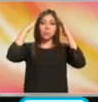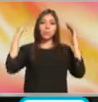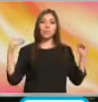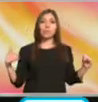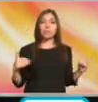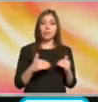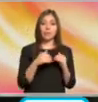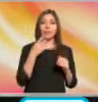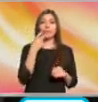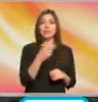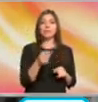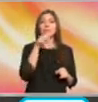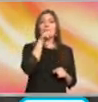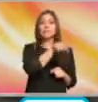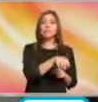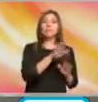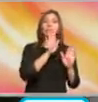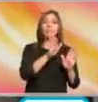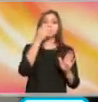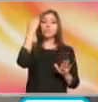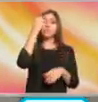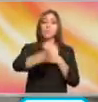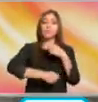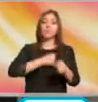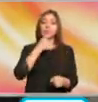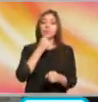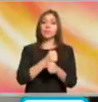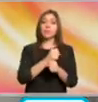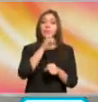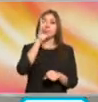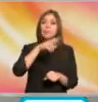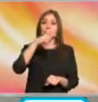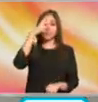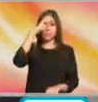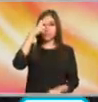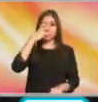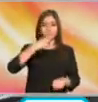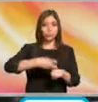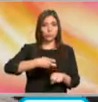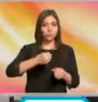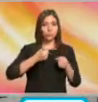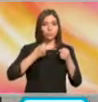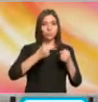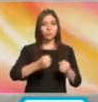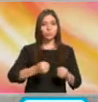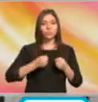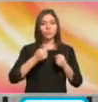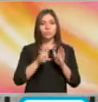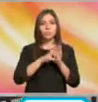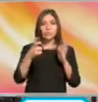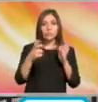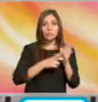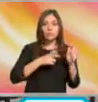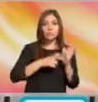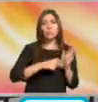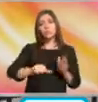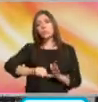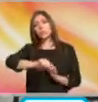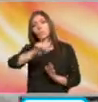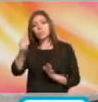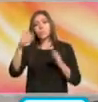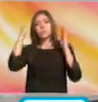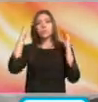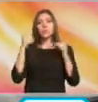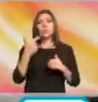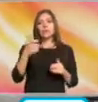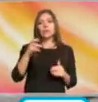San José de Gracia, que era de los carmelitas descalzos, pero que era bien dura la disciplina. En cambio, la de las jerónimas era